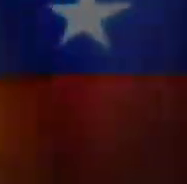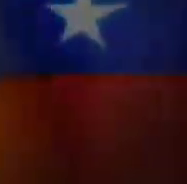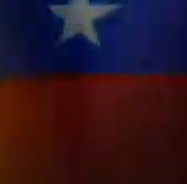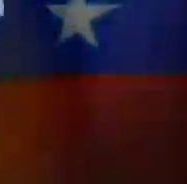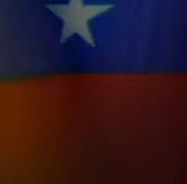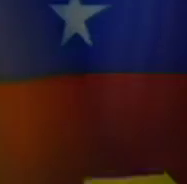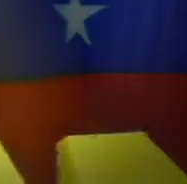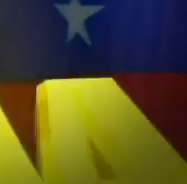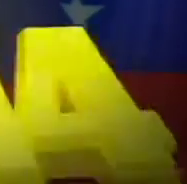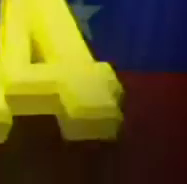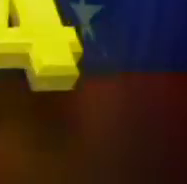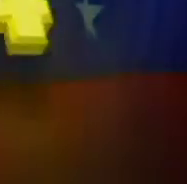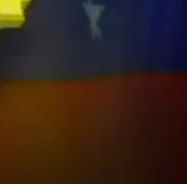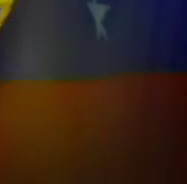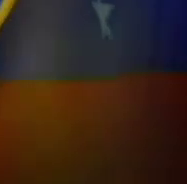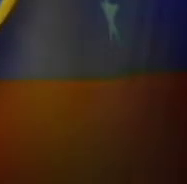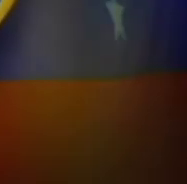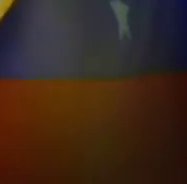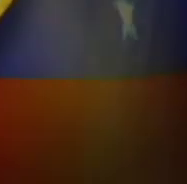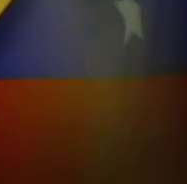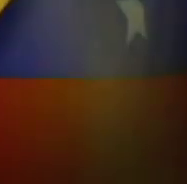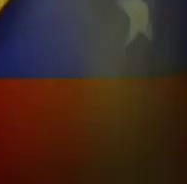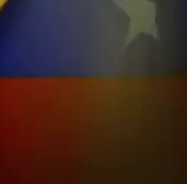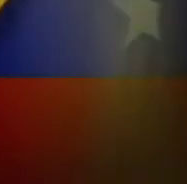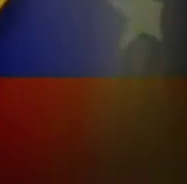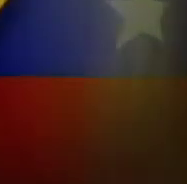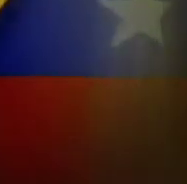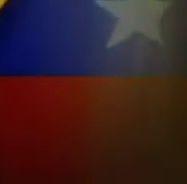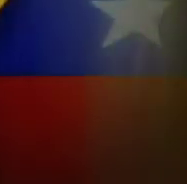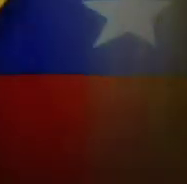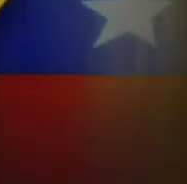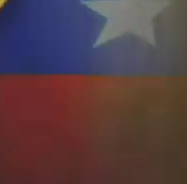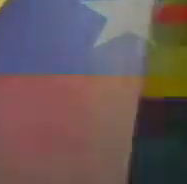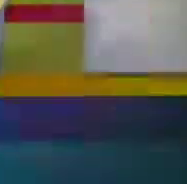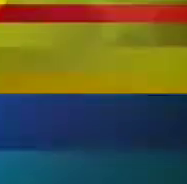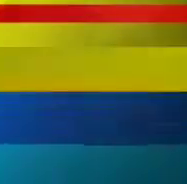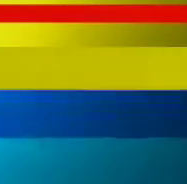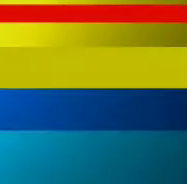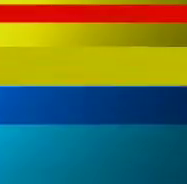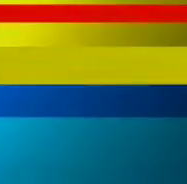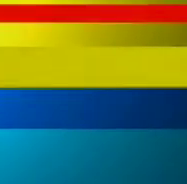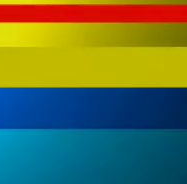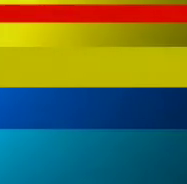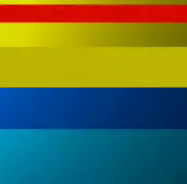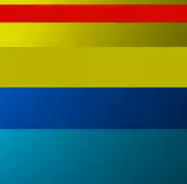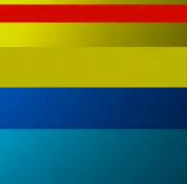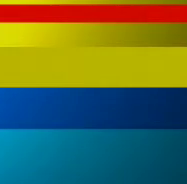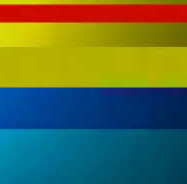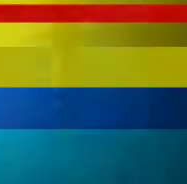Democracia 2014, muy pronto por Venevisión.